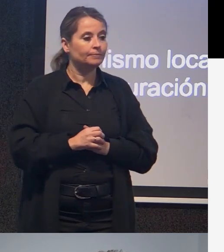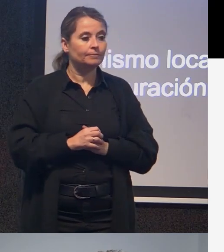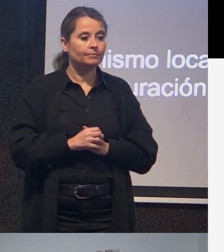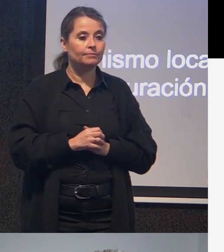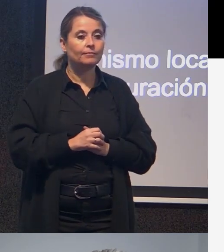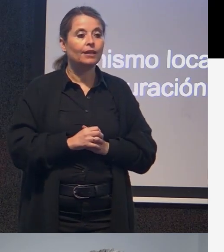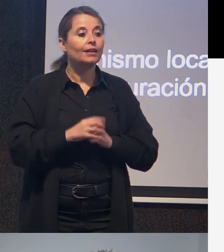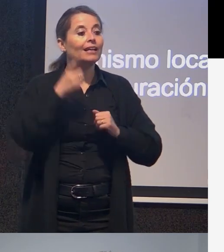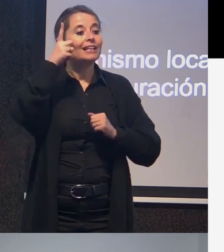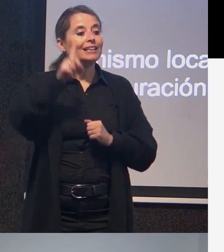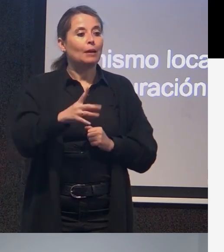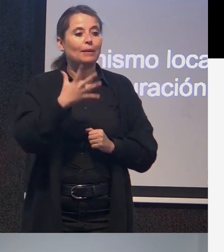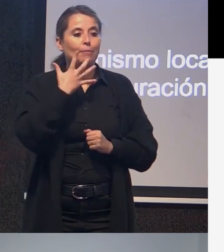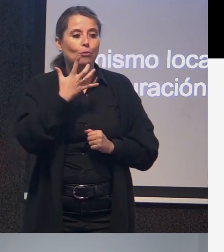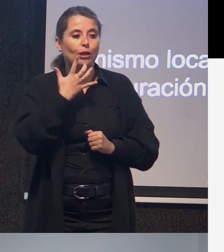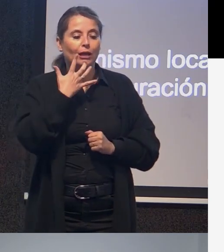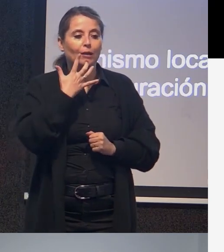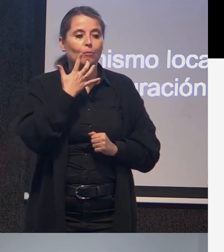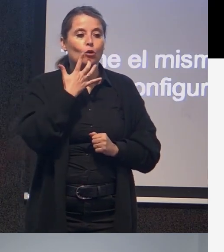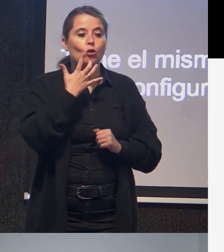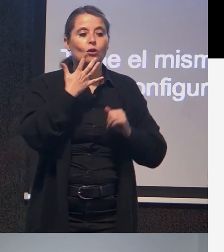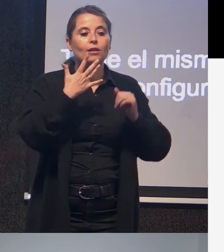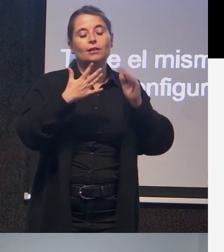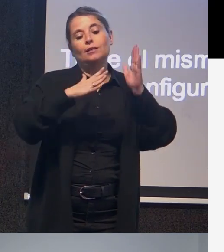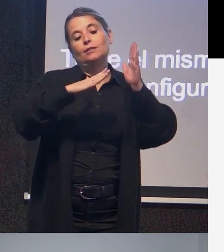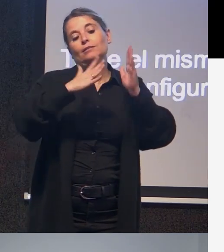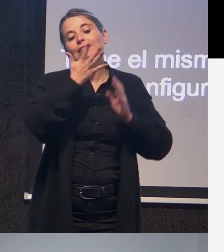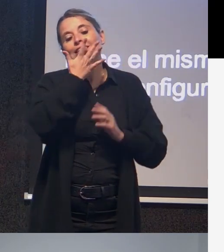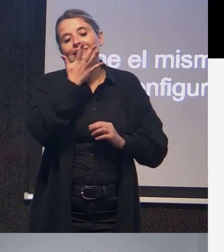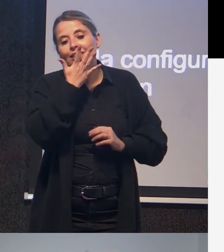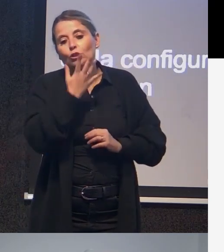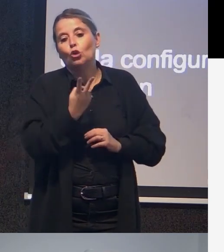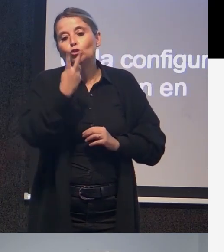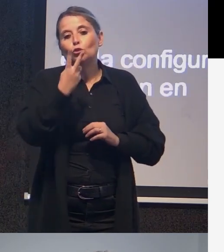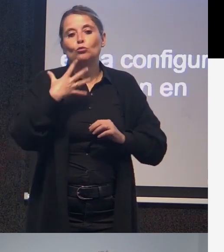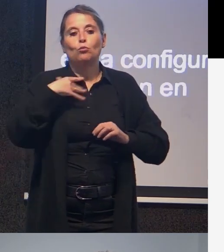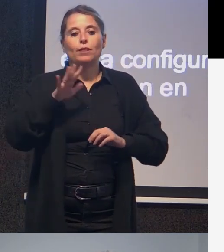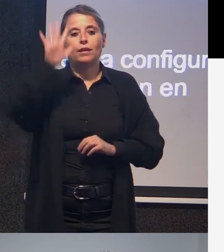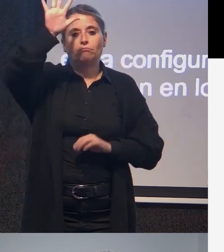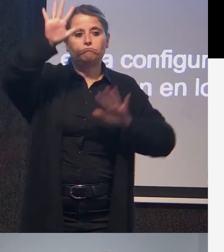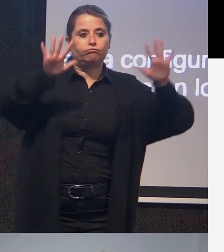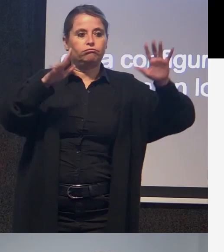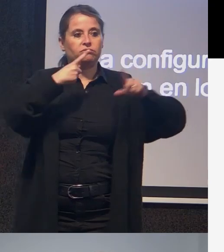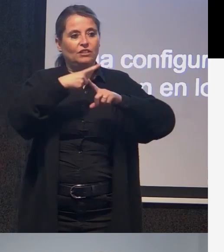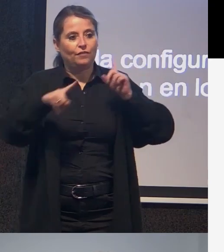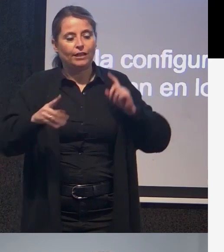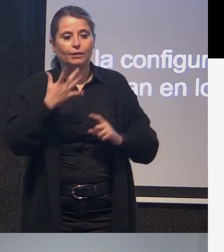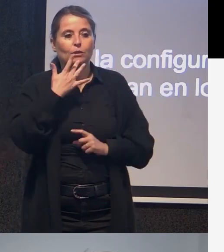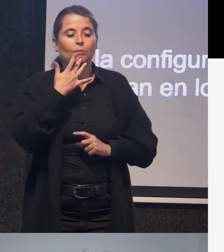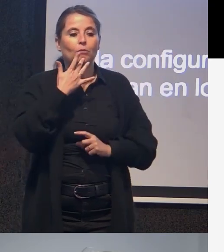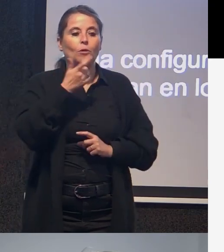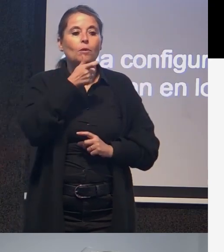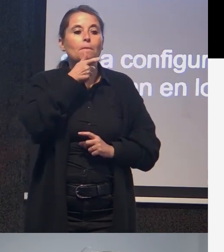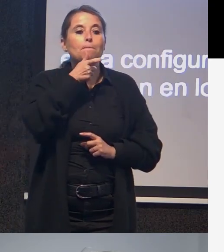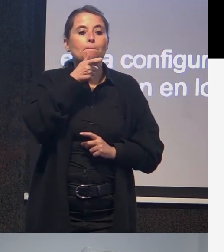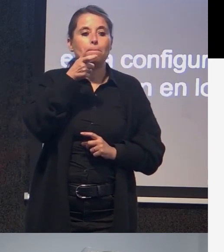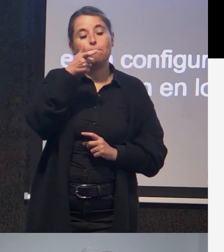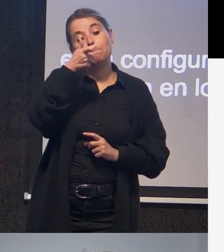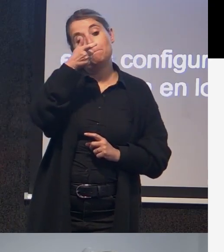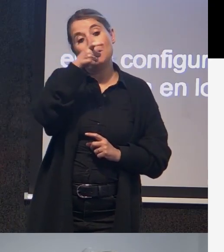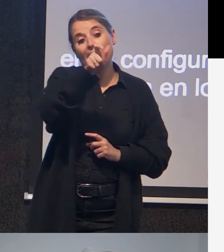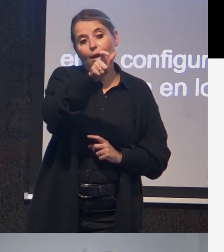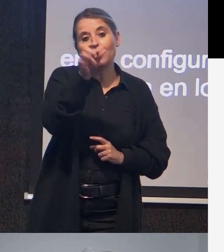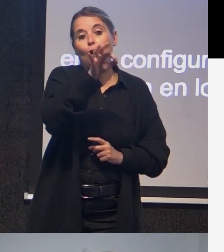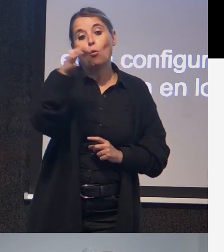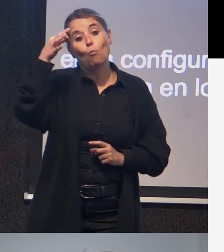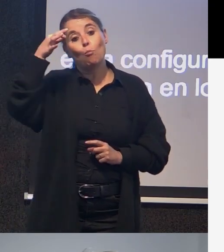Y de la misma forma, dos signos que solo cambian en localización serían palabra y pueblo.